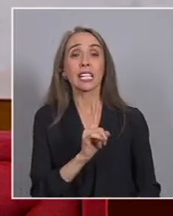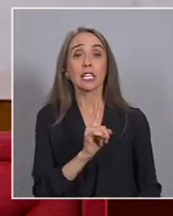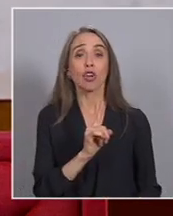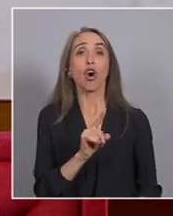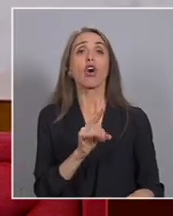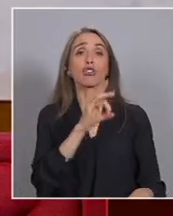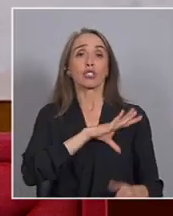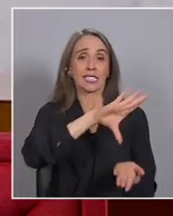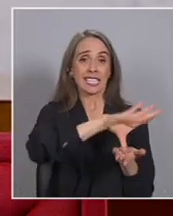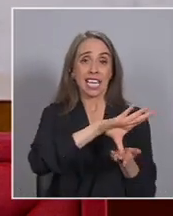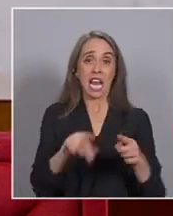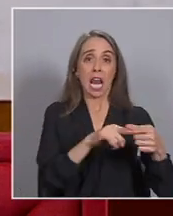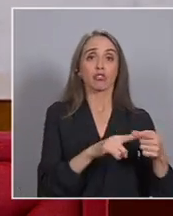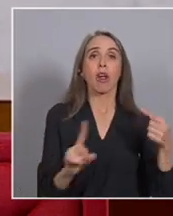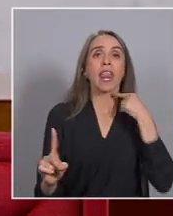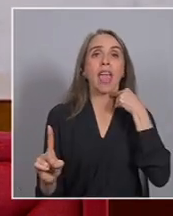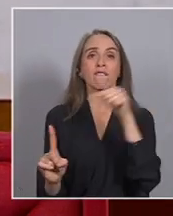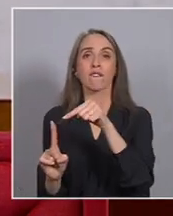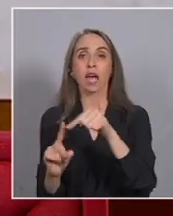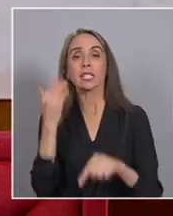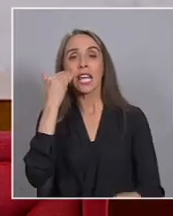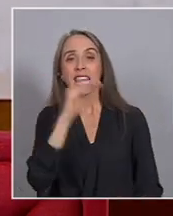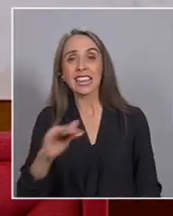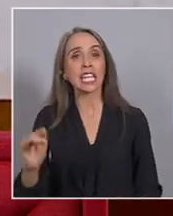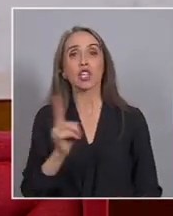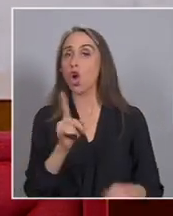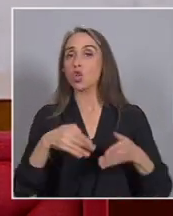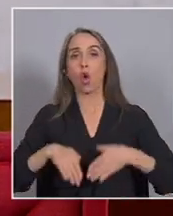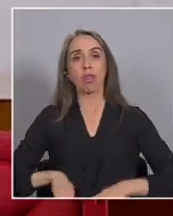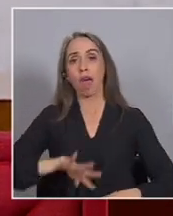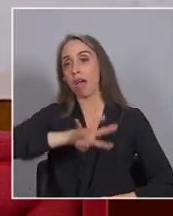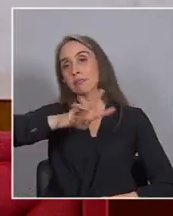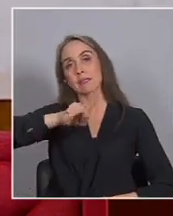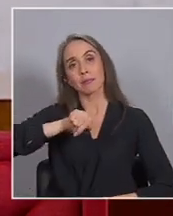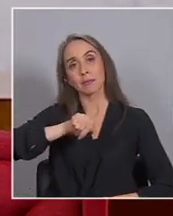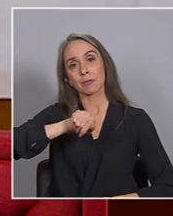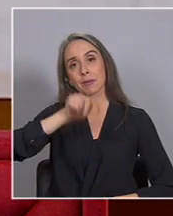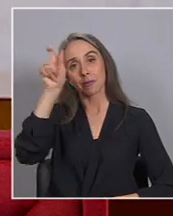como sociedad. Insisto, los niños no nacen delincuentes.